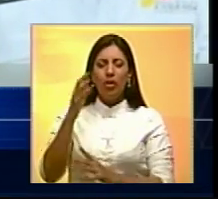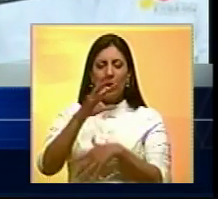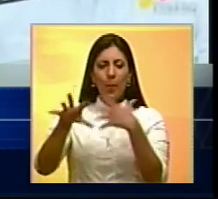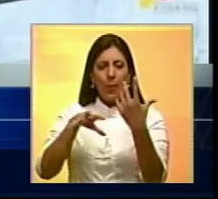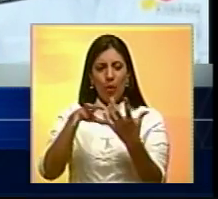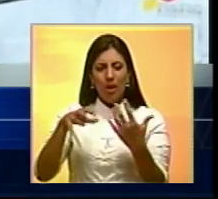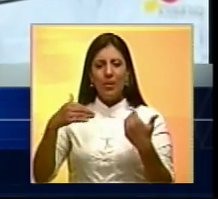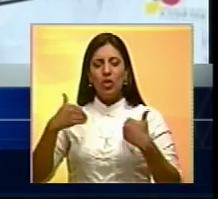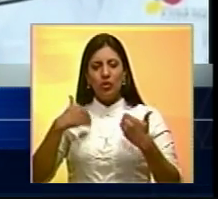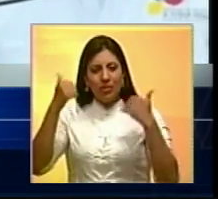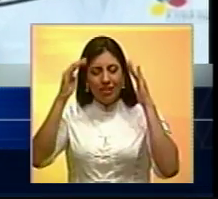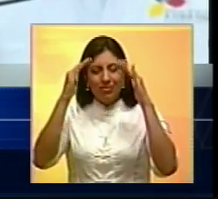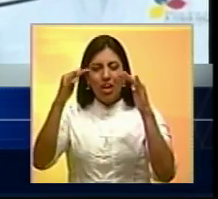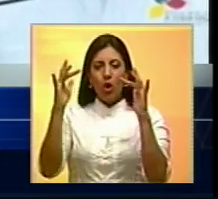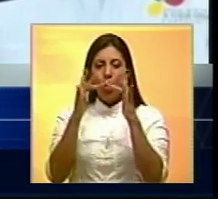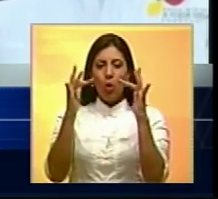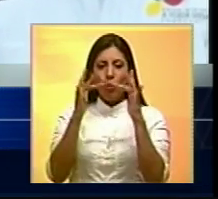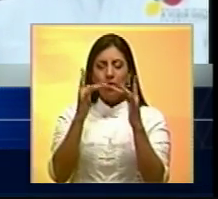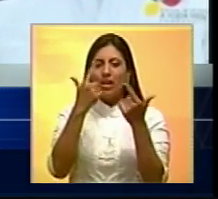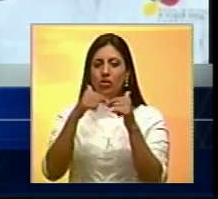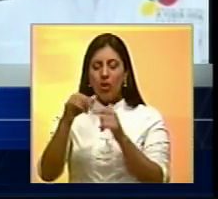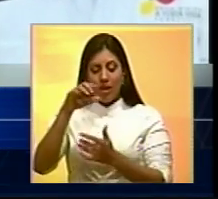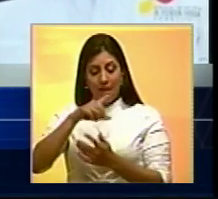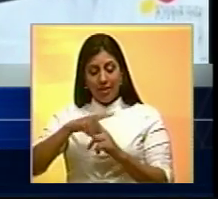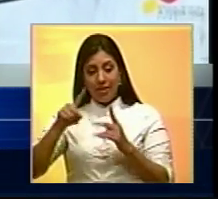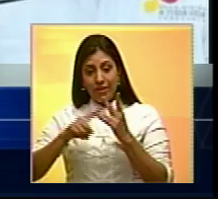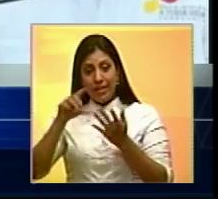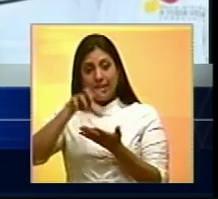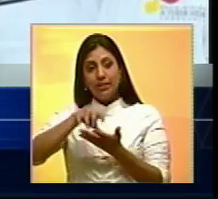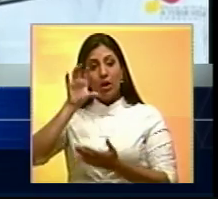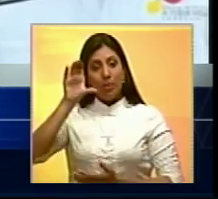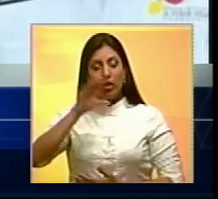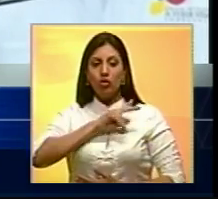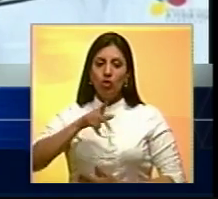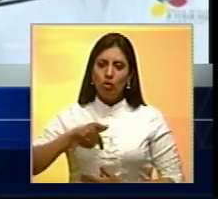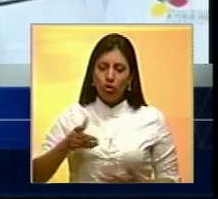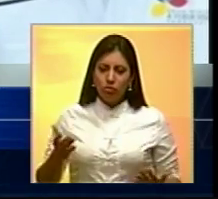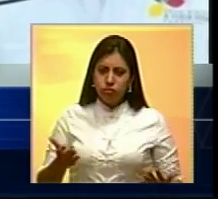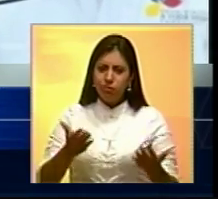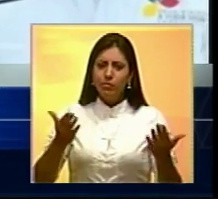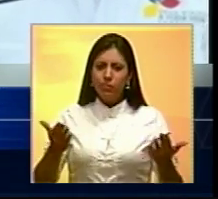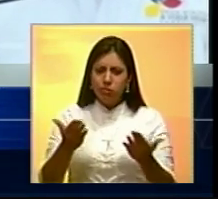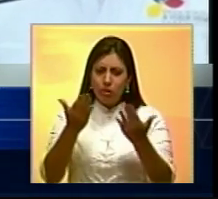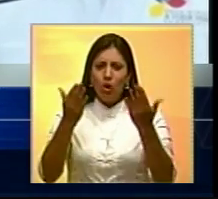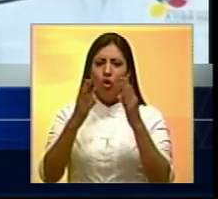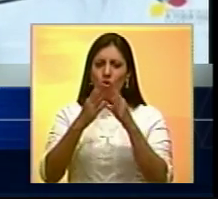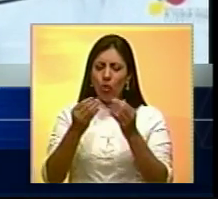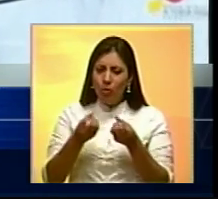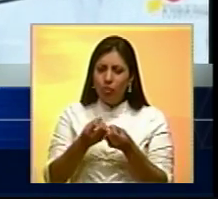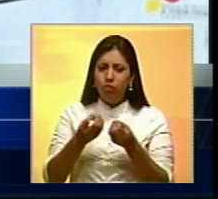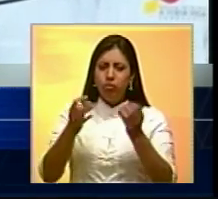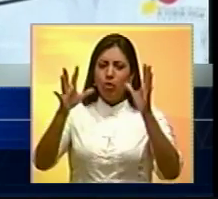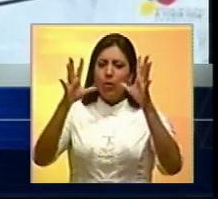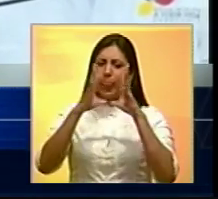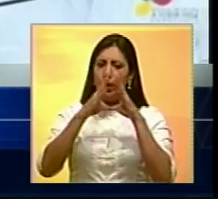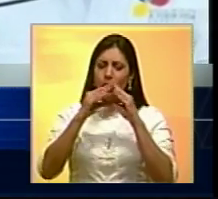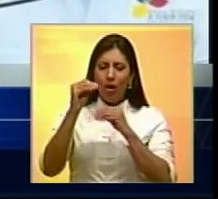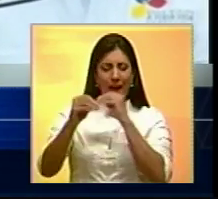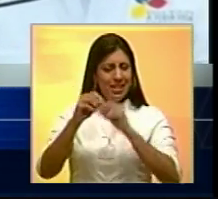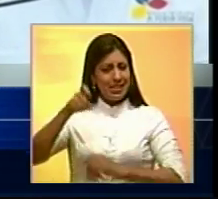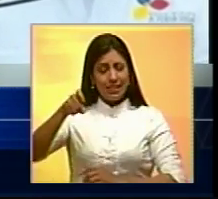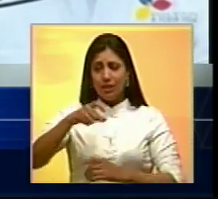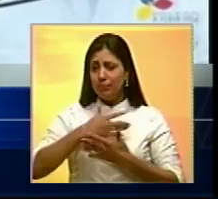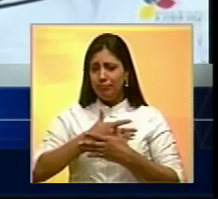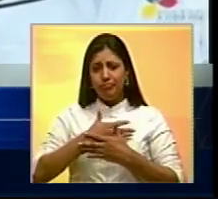vía expresa que comunica a varios estados del país. Nosotros vamos a seguir fomentando y desplegando todas las acciones que